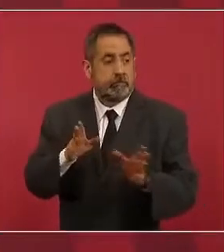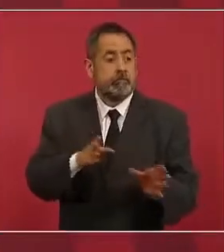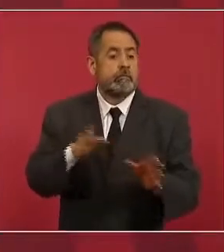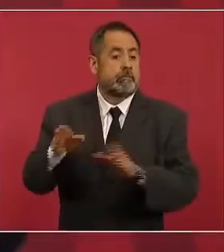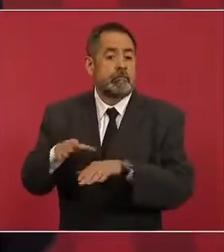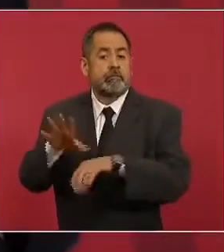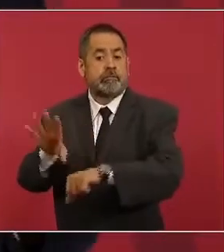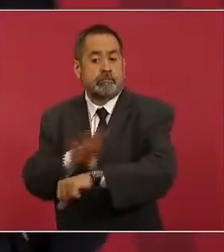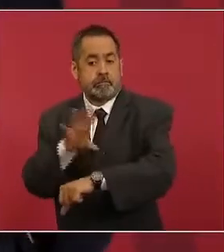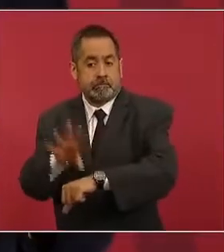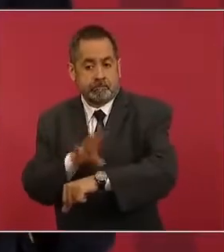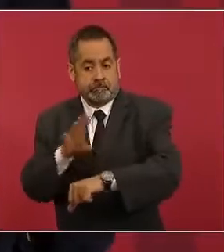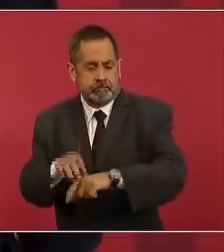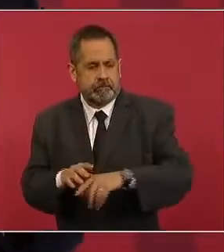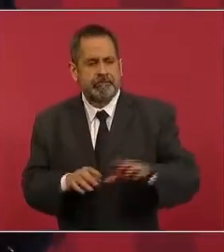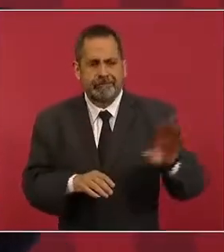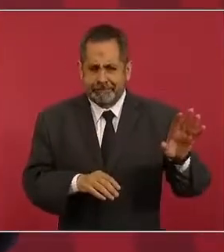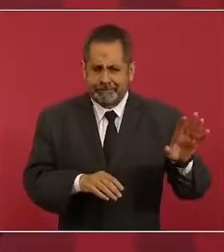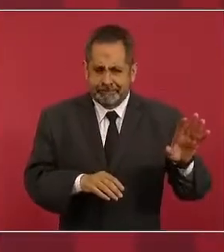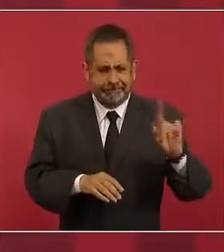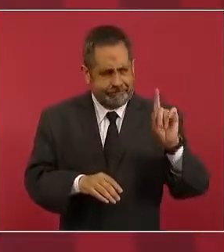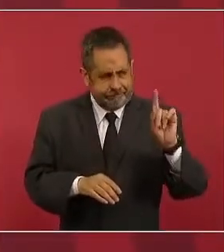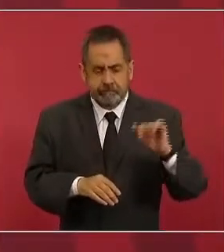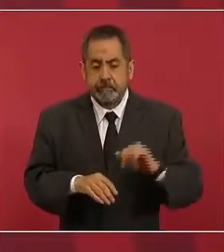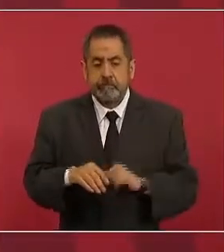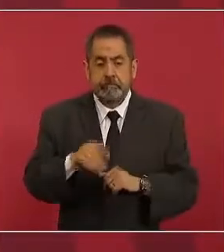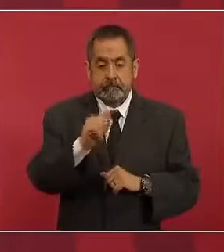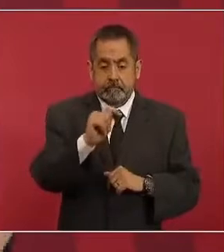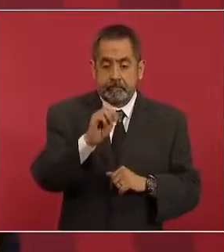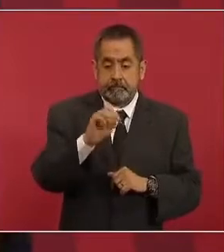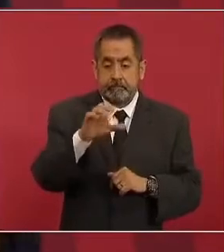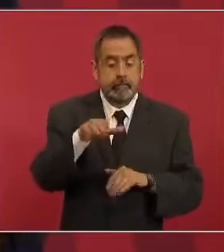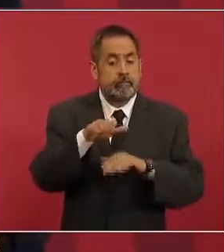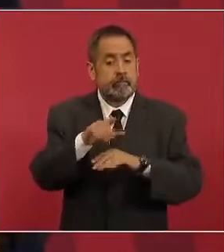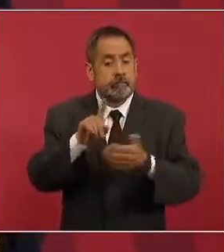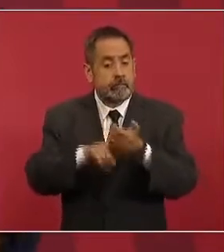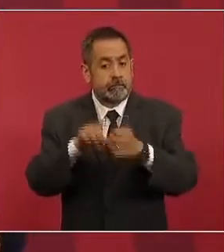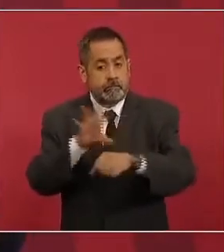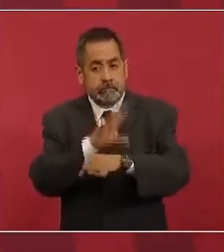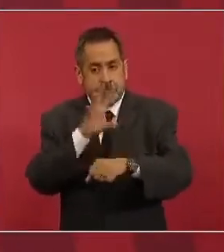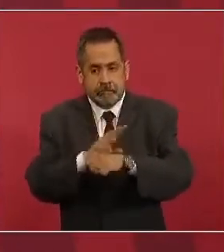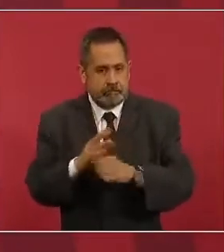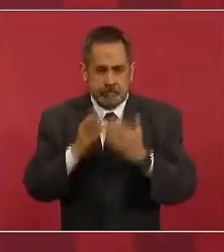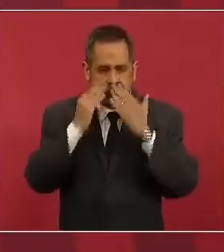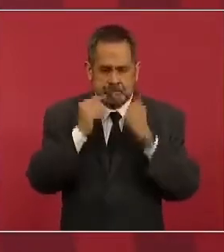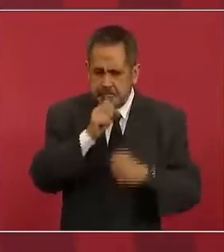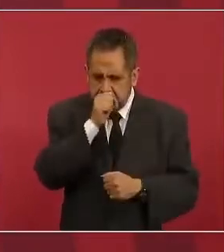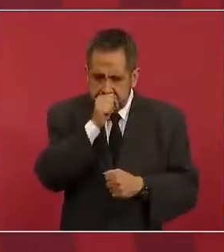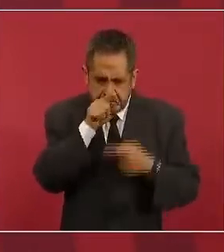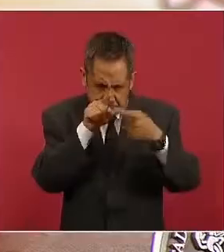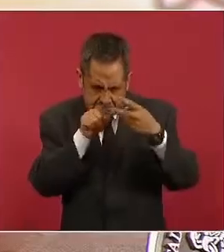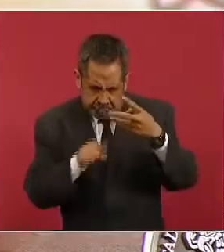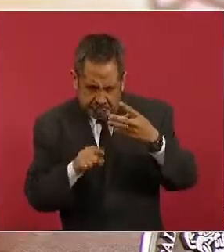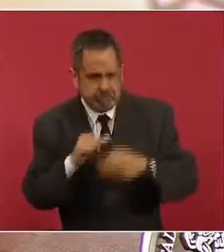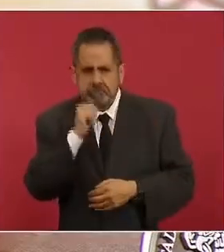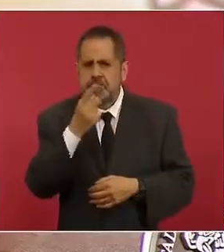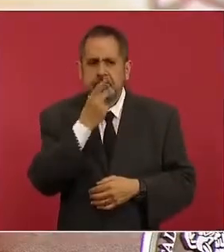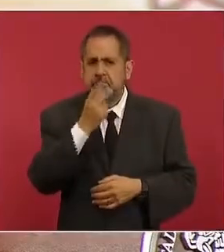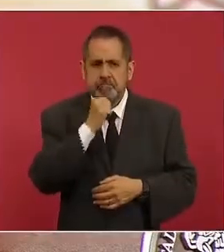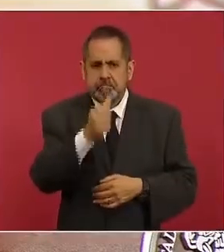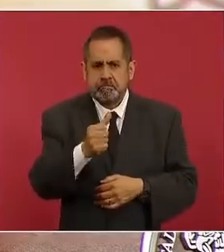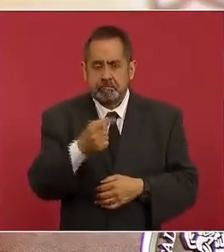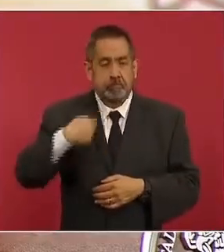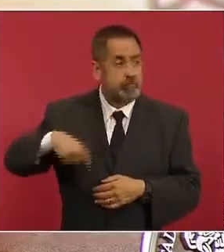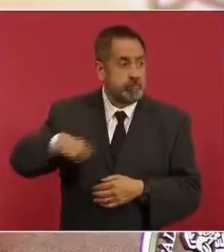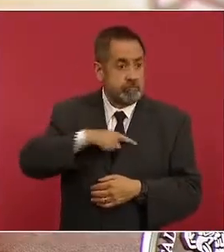eléctrica. Sí, pero en el tratado, en lo que tiene que ver con la industria eléctrica, no hay nada que signifique